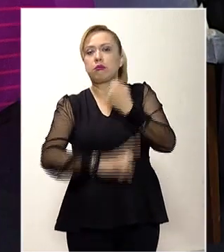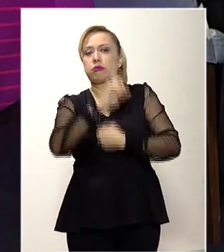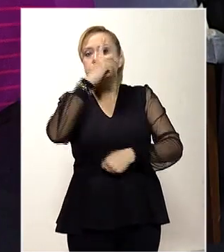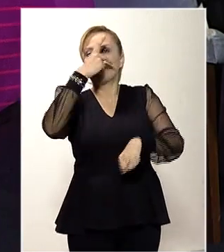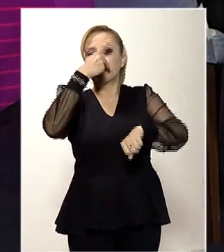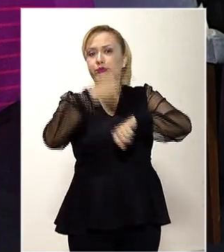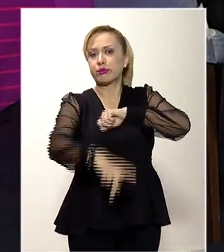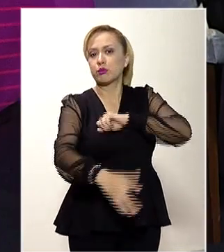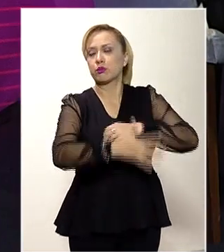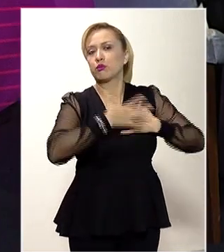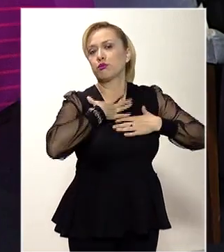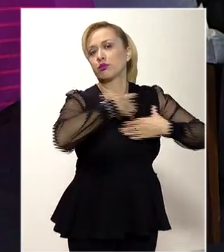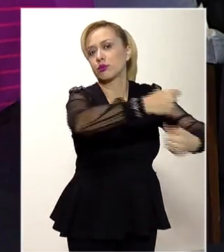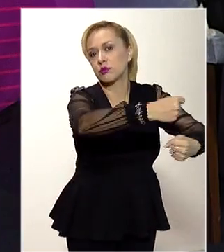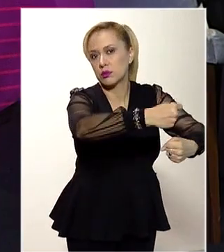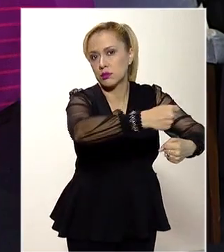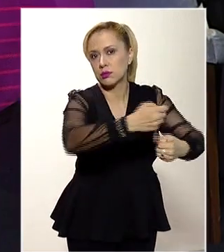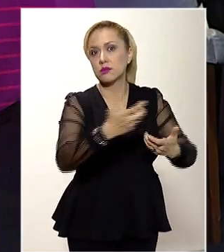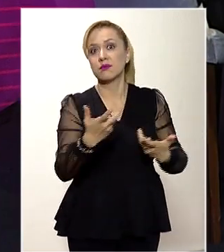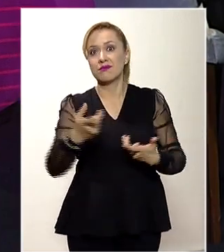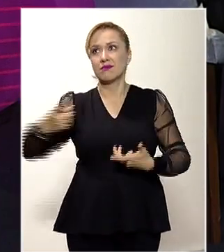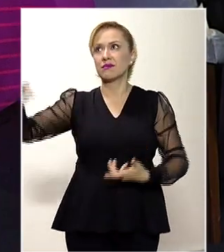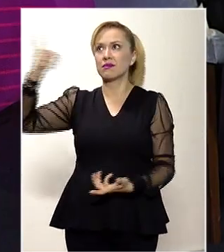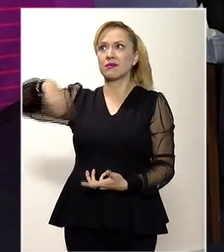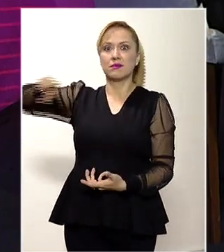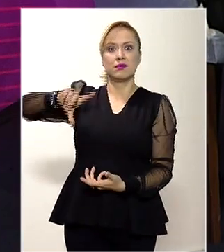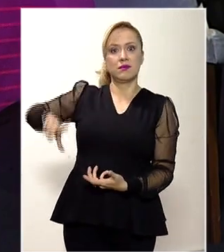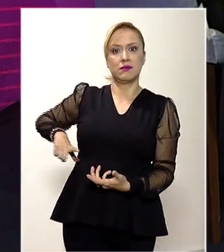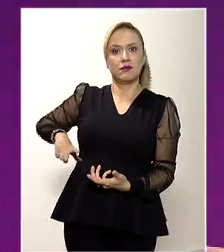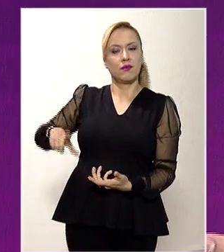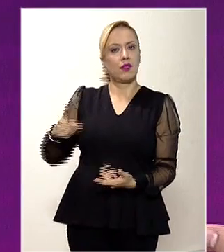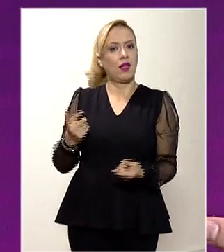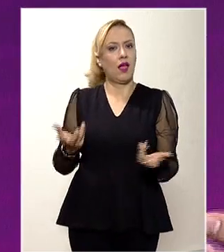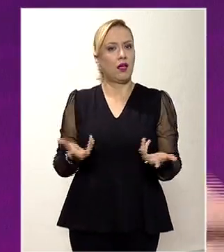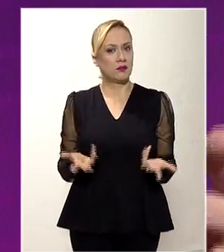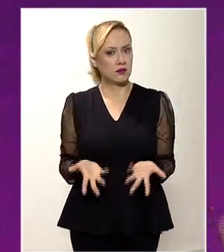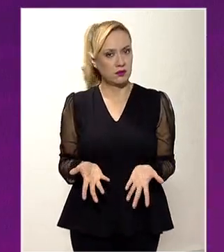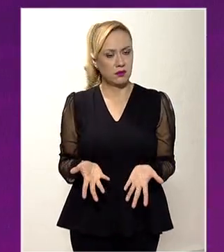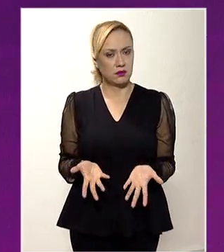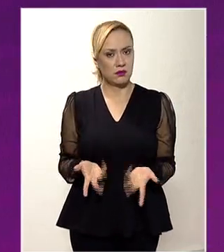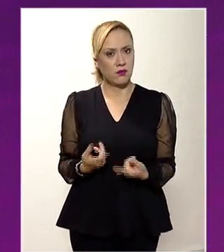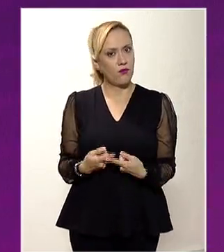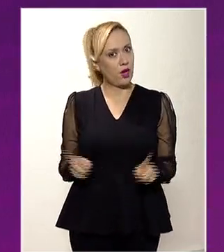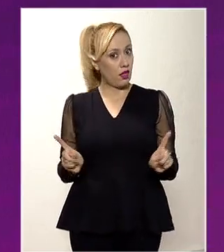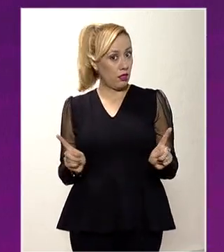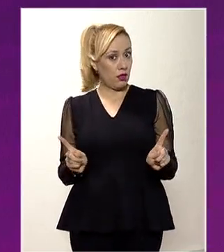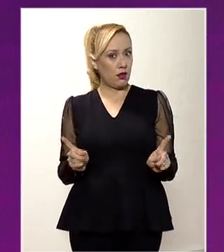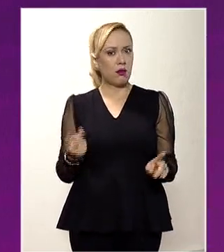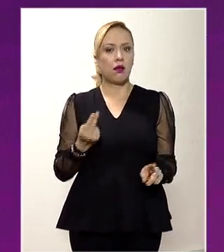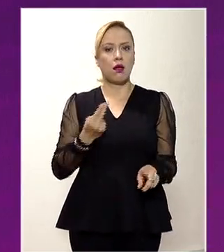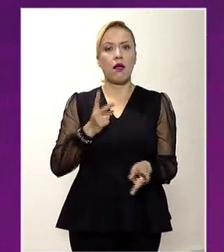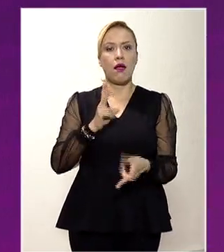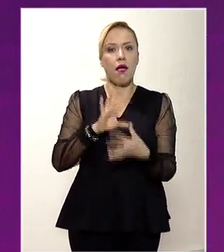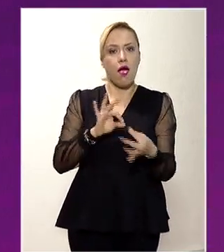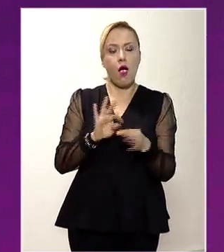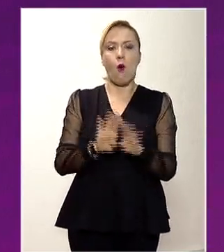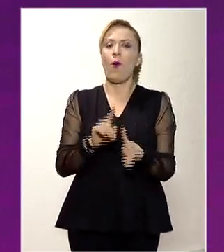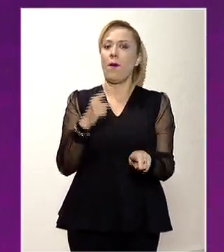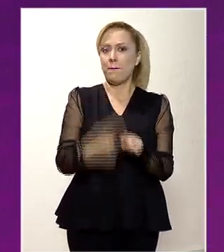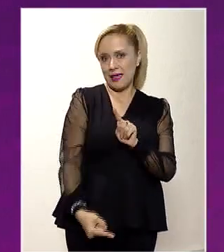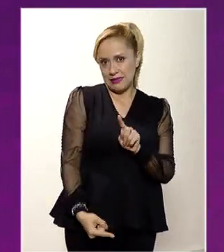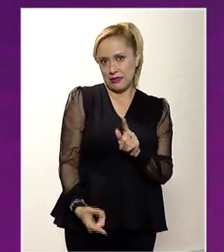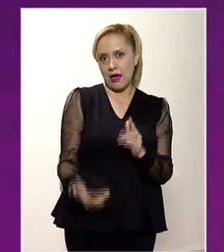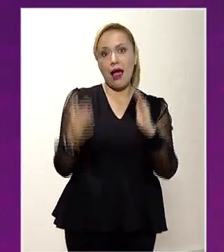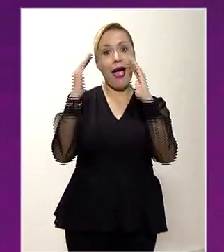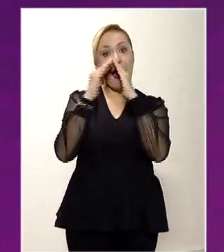ese fenómeno en particular, la política pública detrás de un fenómeno de ese tipo es muy diferente, porque entonces tendríamos que hablar de prevención o medidas preventivas